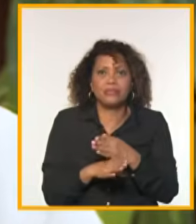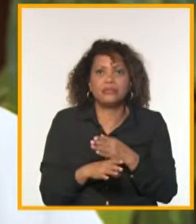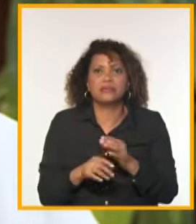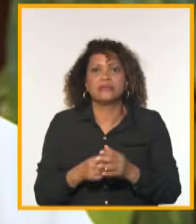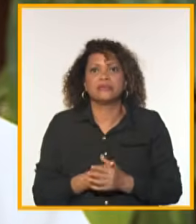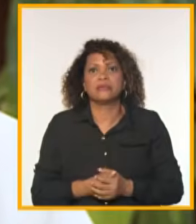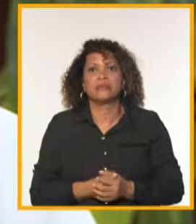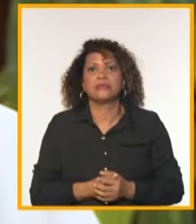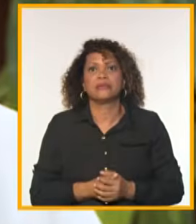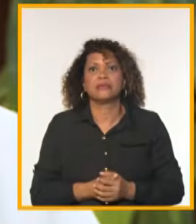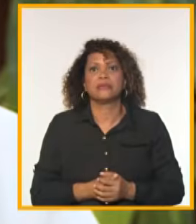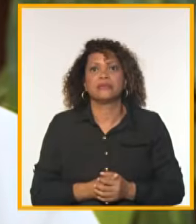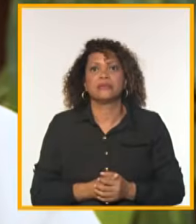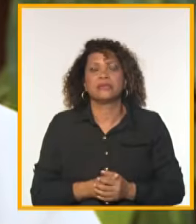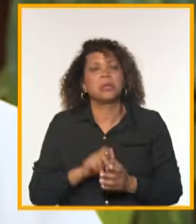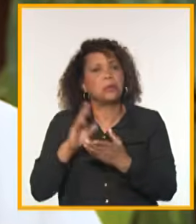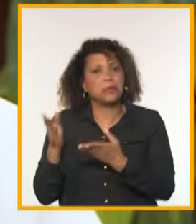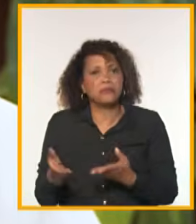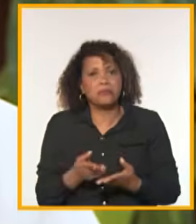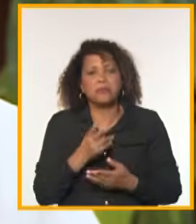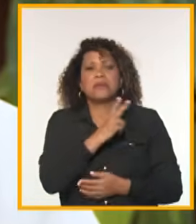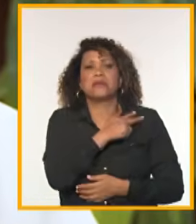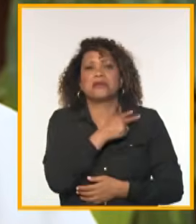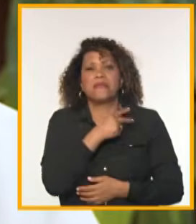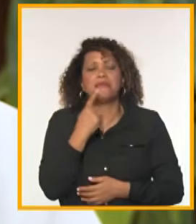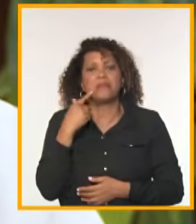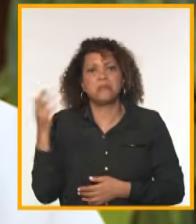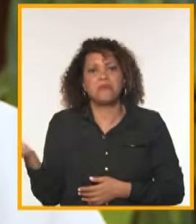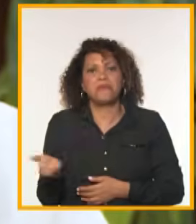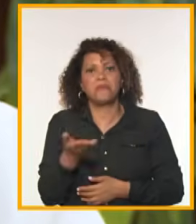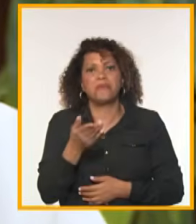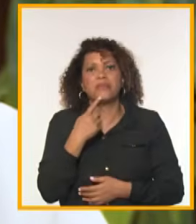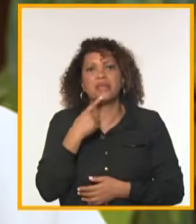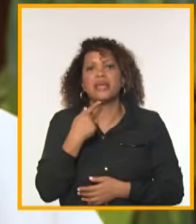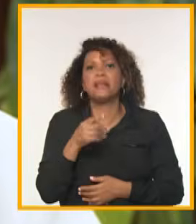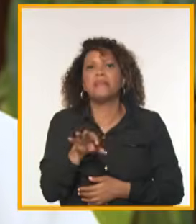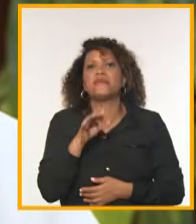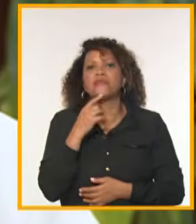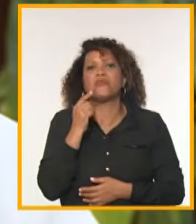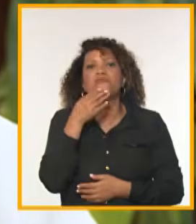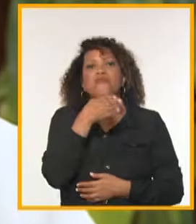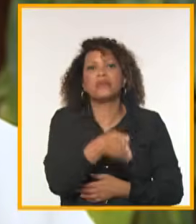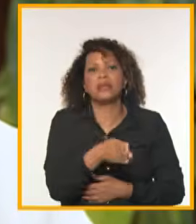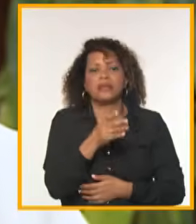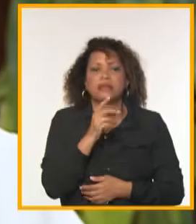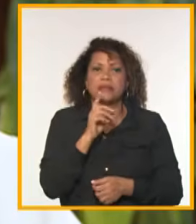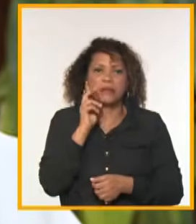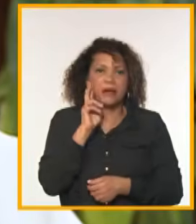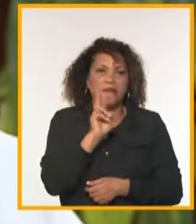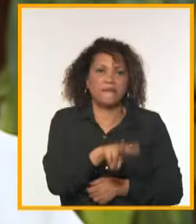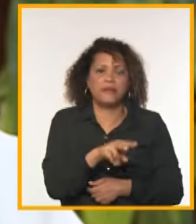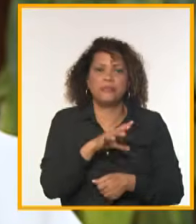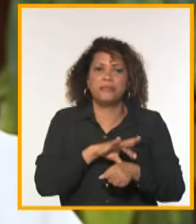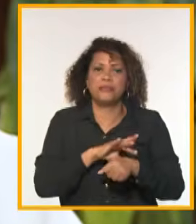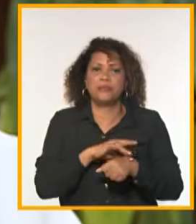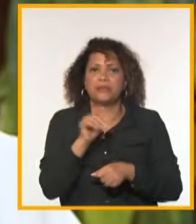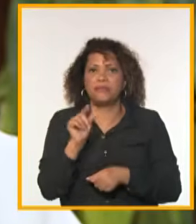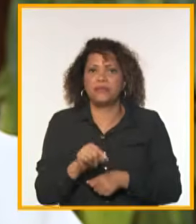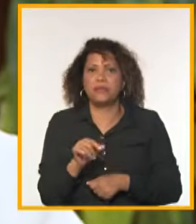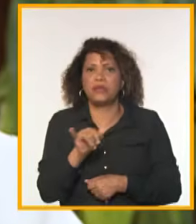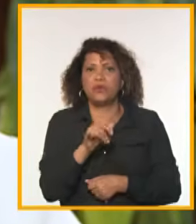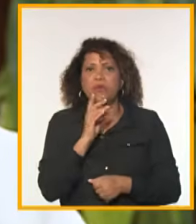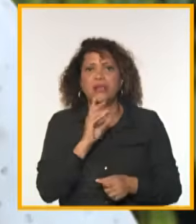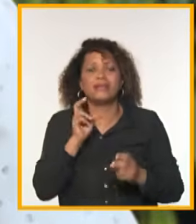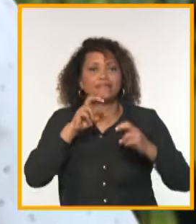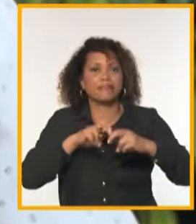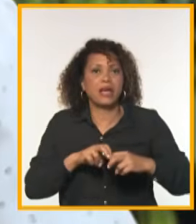viceministro, lo recibió el jefe de la misión. Y Jorge prefirió ir a ver los pacientes. Y no solo ver los pacientes, sino convivir con